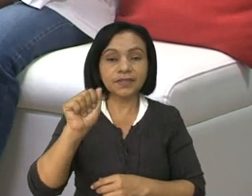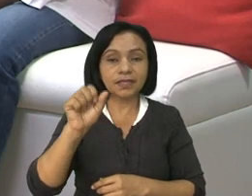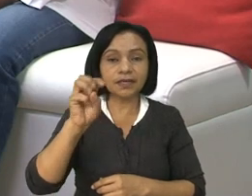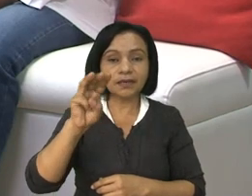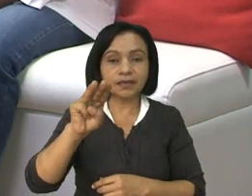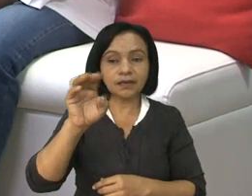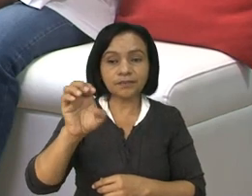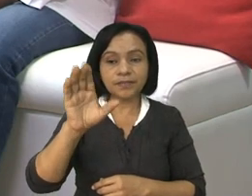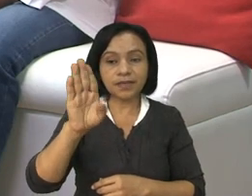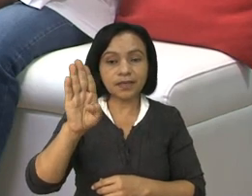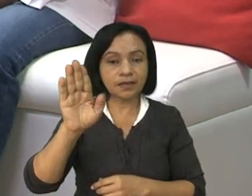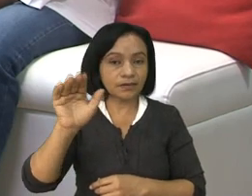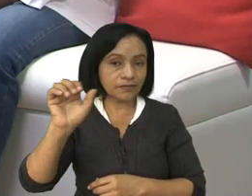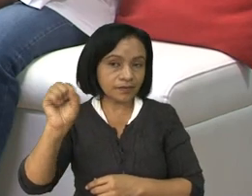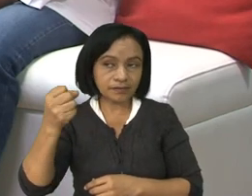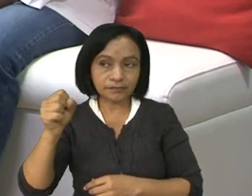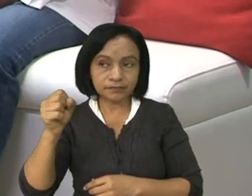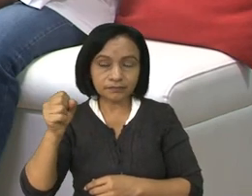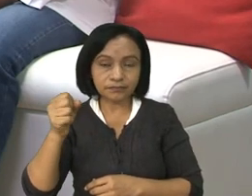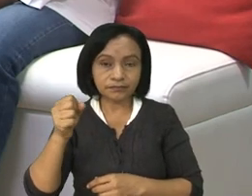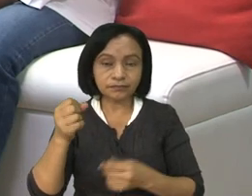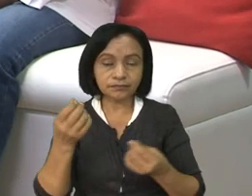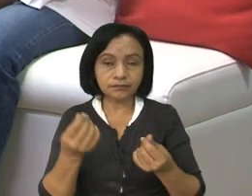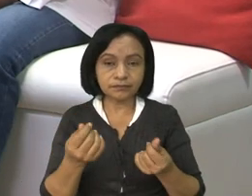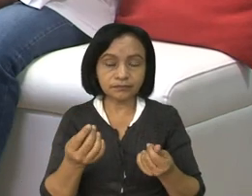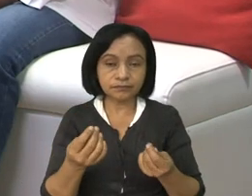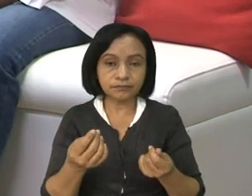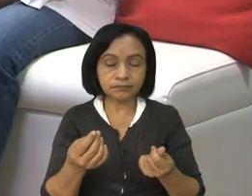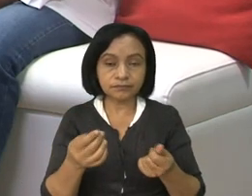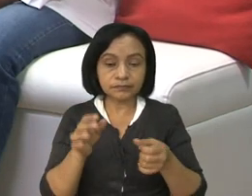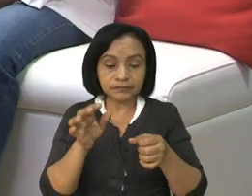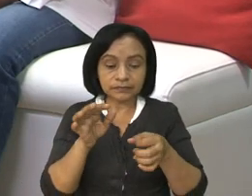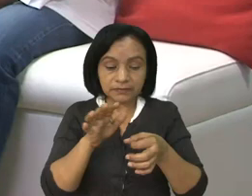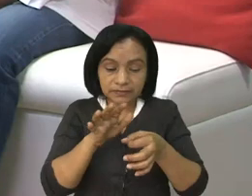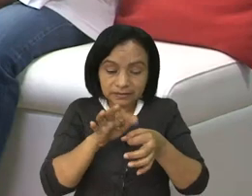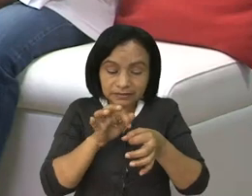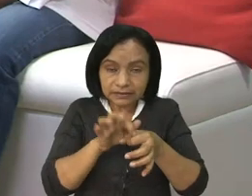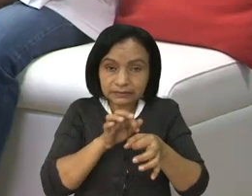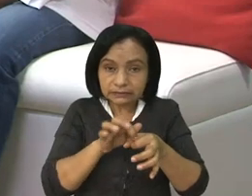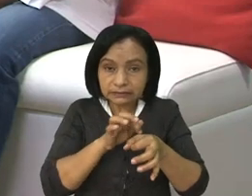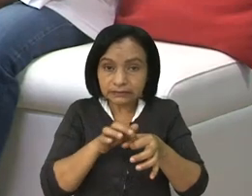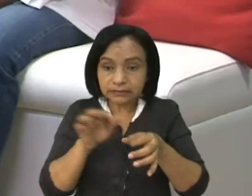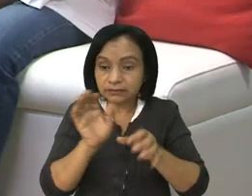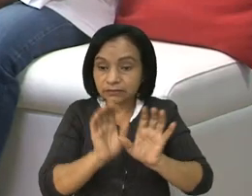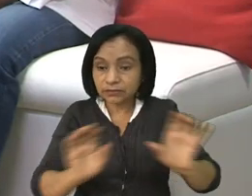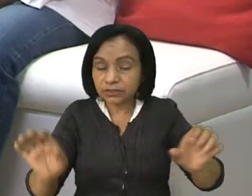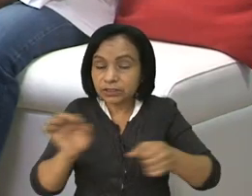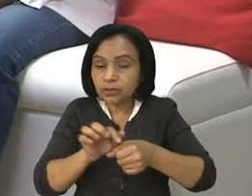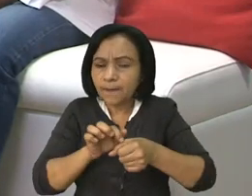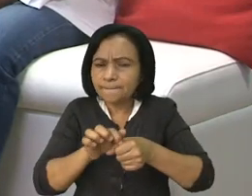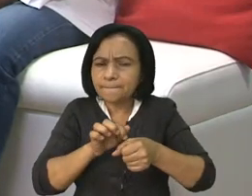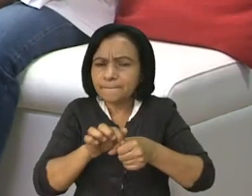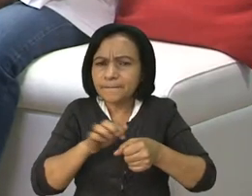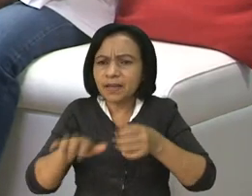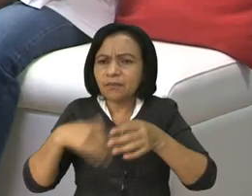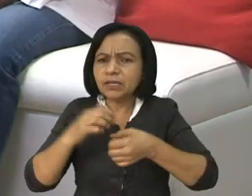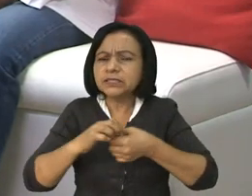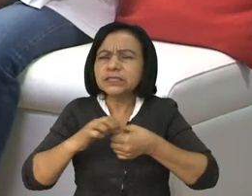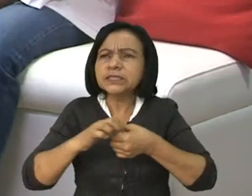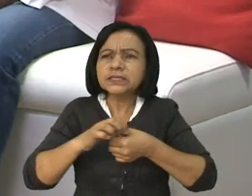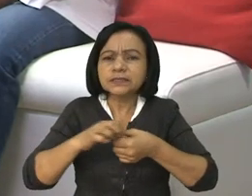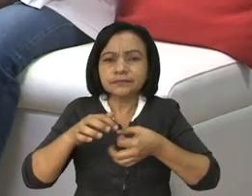intestinales. Y las amebas son las que dan picazón en el ano, ¿verdad? Generalmente afecta bastante a los niños. Los